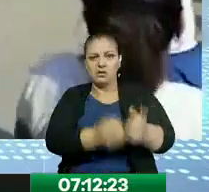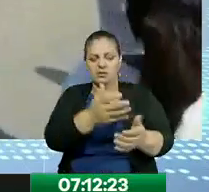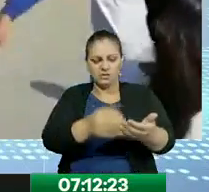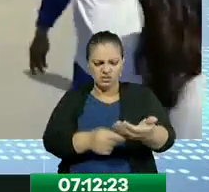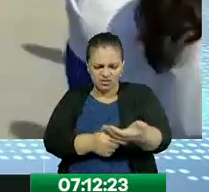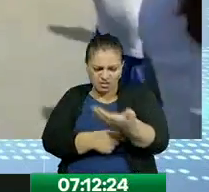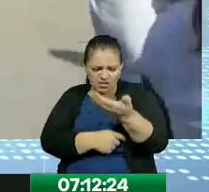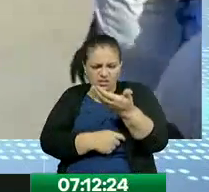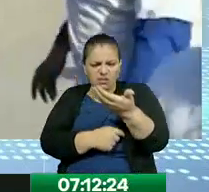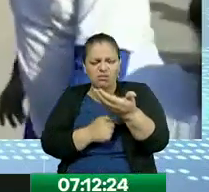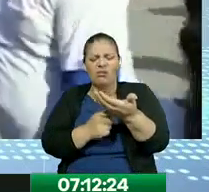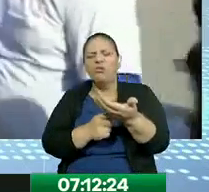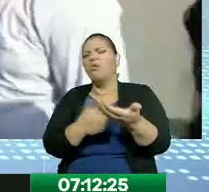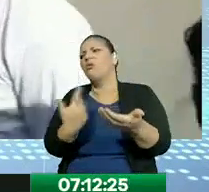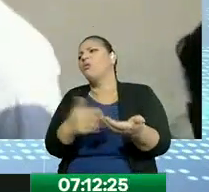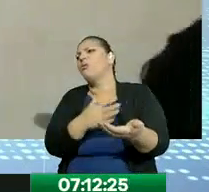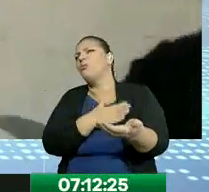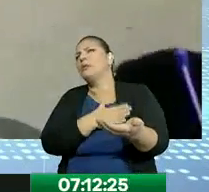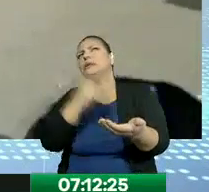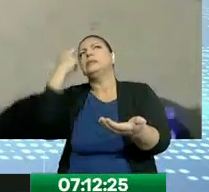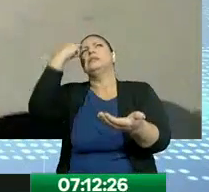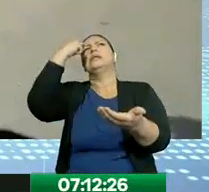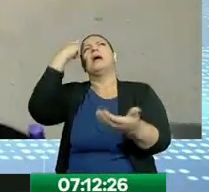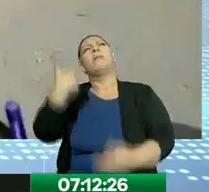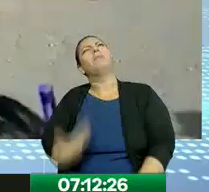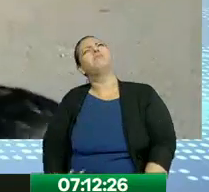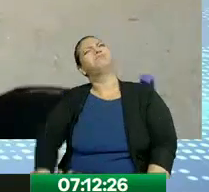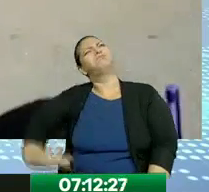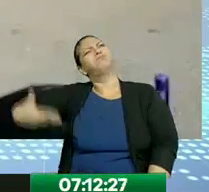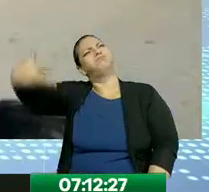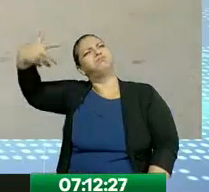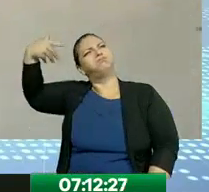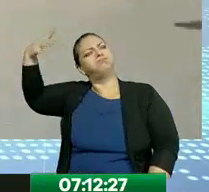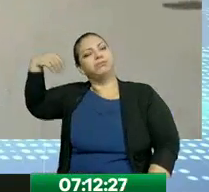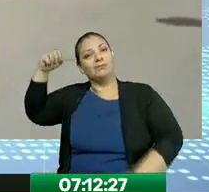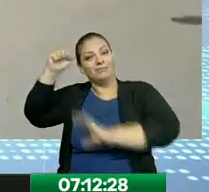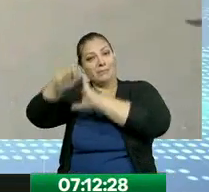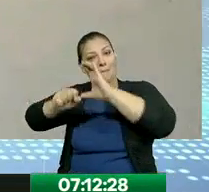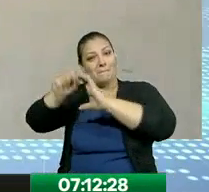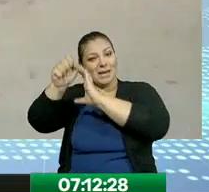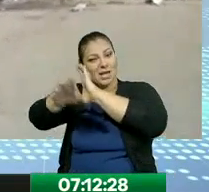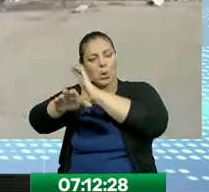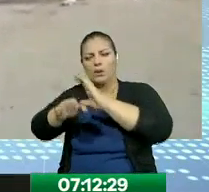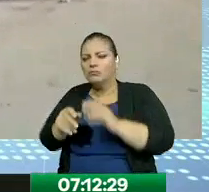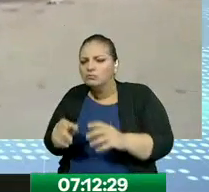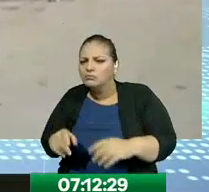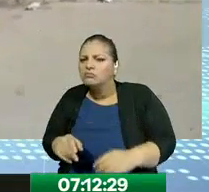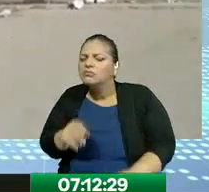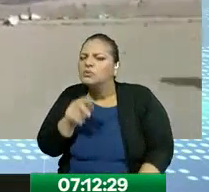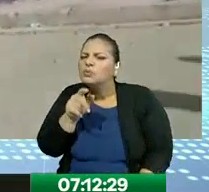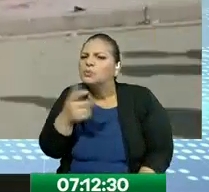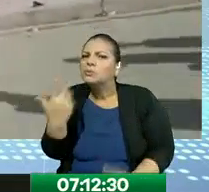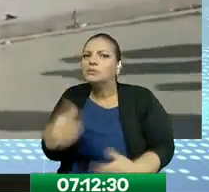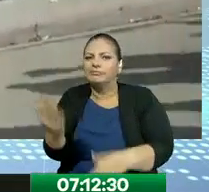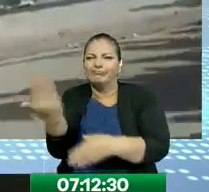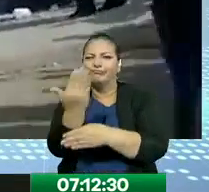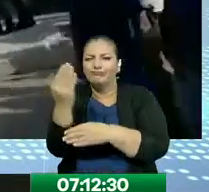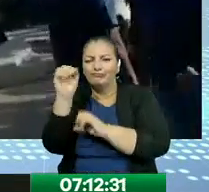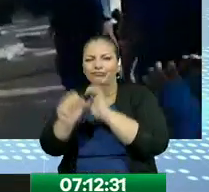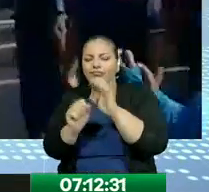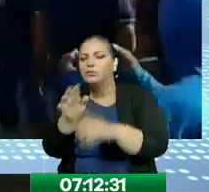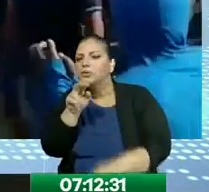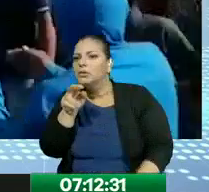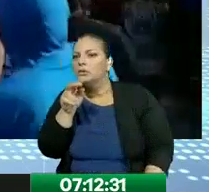¿verdad?, cómo se masacraban de manera sanguinaria unos a otros y el pueblo de Roma, desde